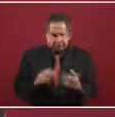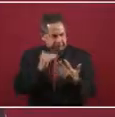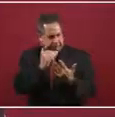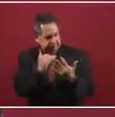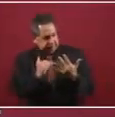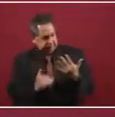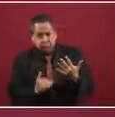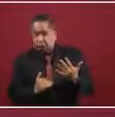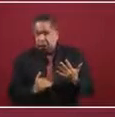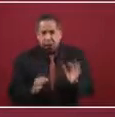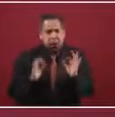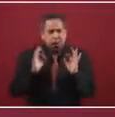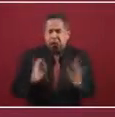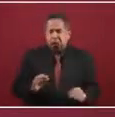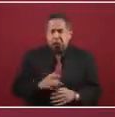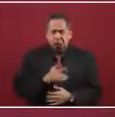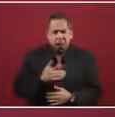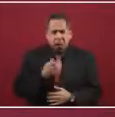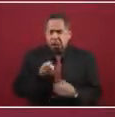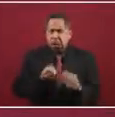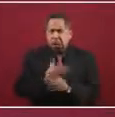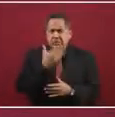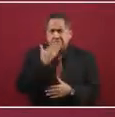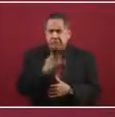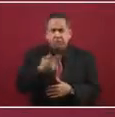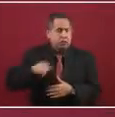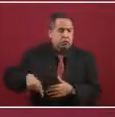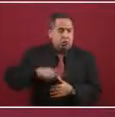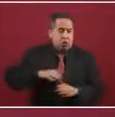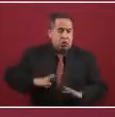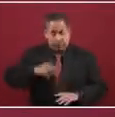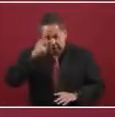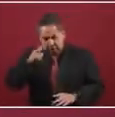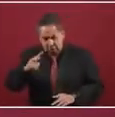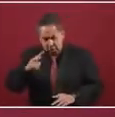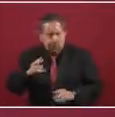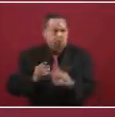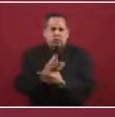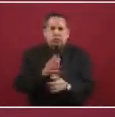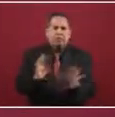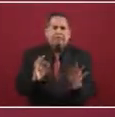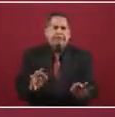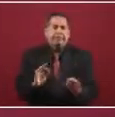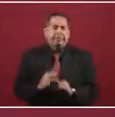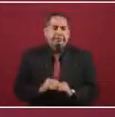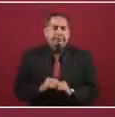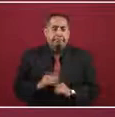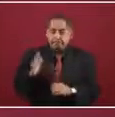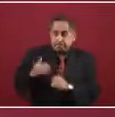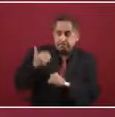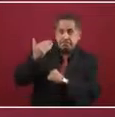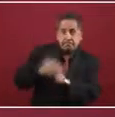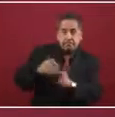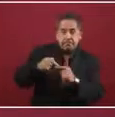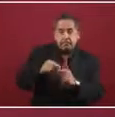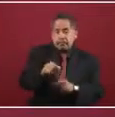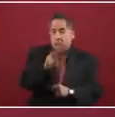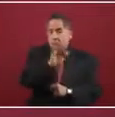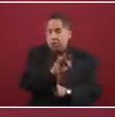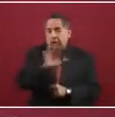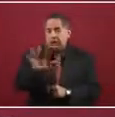Creo que fue una reunión exitosa desde el punto de vista de los intereses de México y para los próximos 45